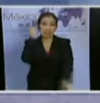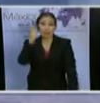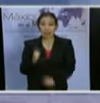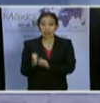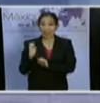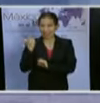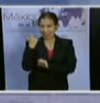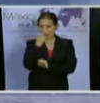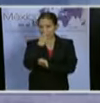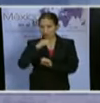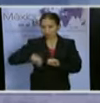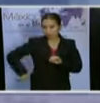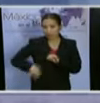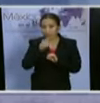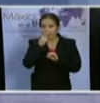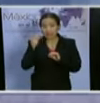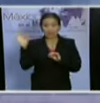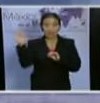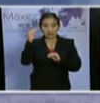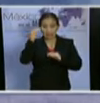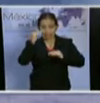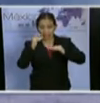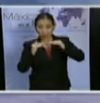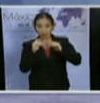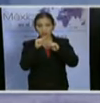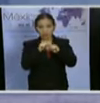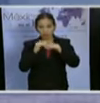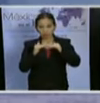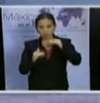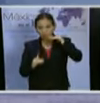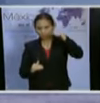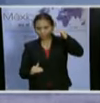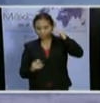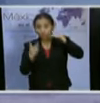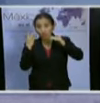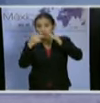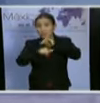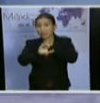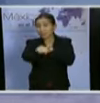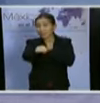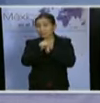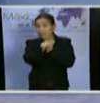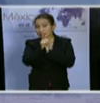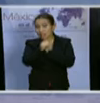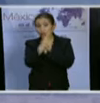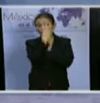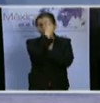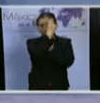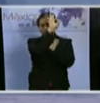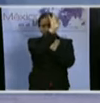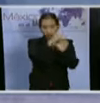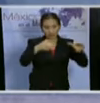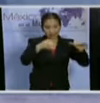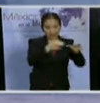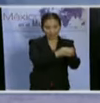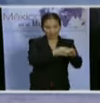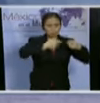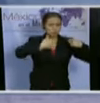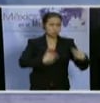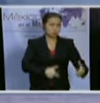enero decíamos que si la desigualdad seguía aumentando, en 2016 el 1% más rico